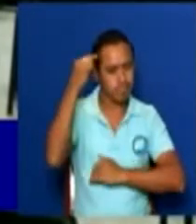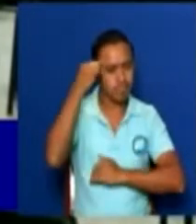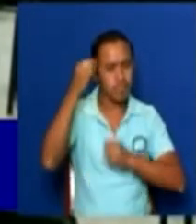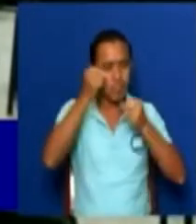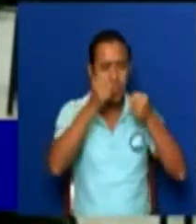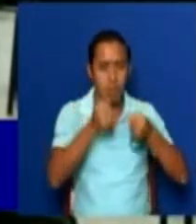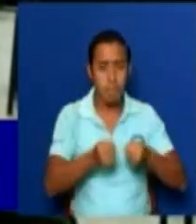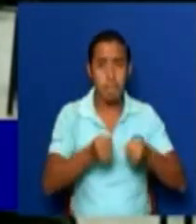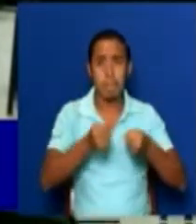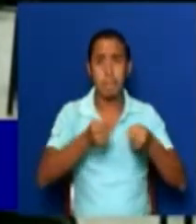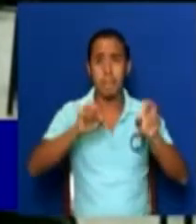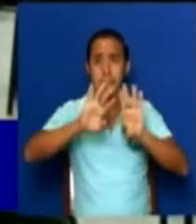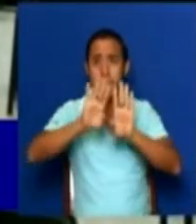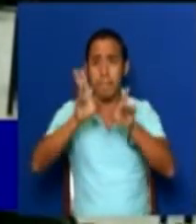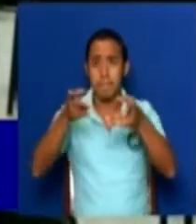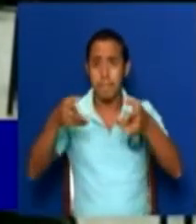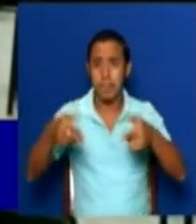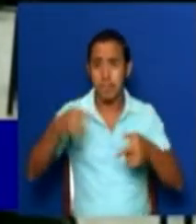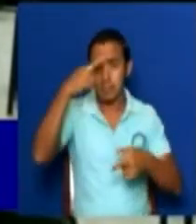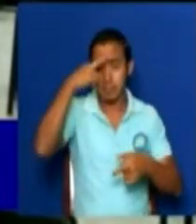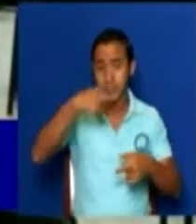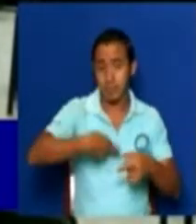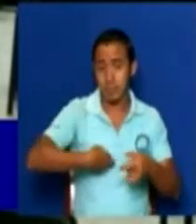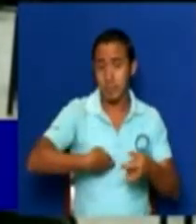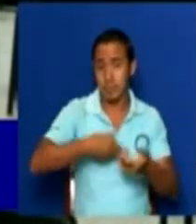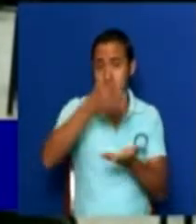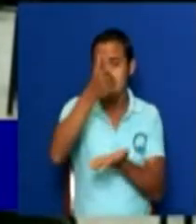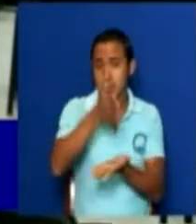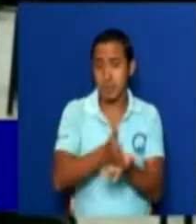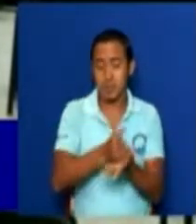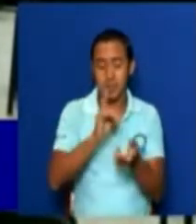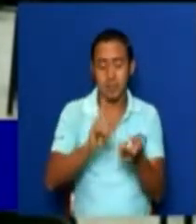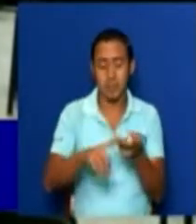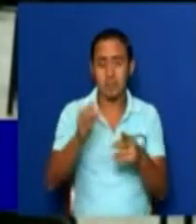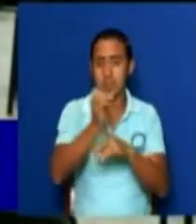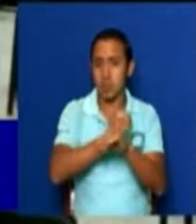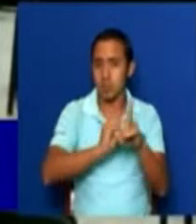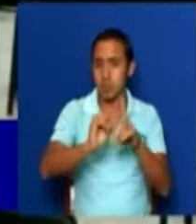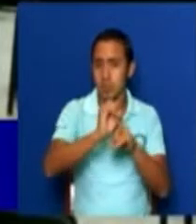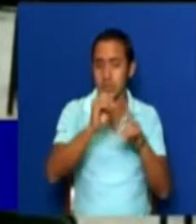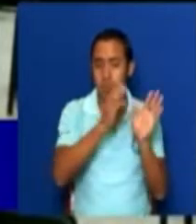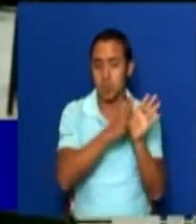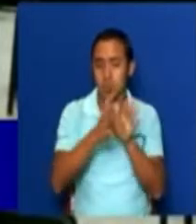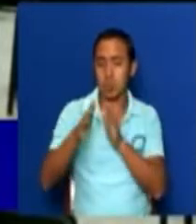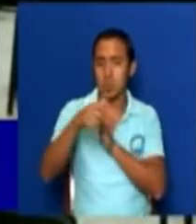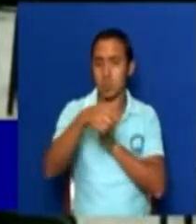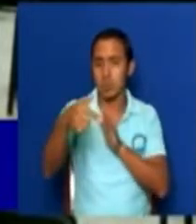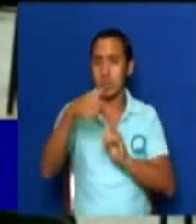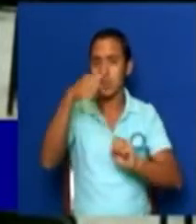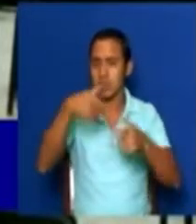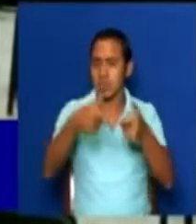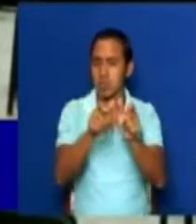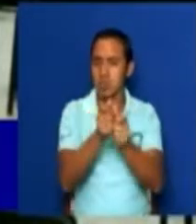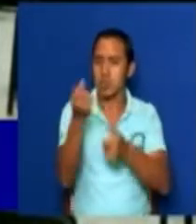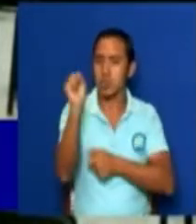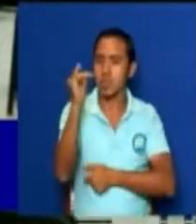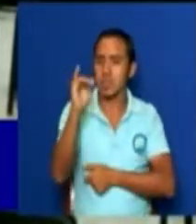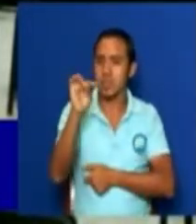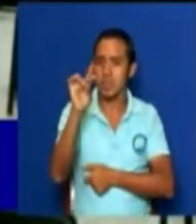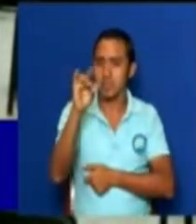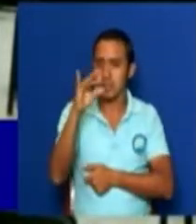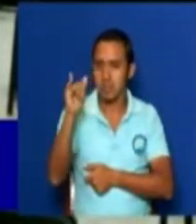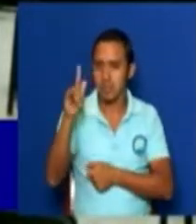estamos abocados en las tomas de decisiones, los que están en las organizaciones sindicales. También hemos invitado